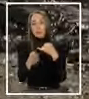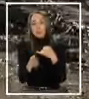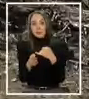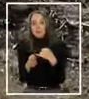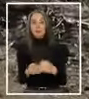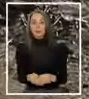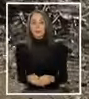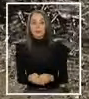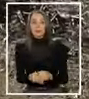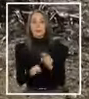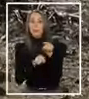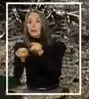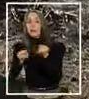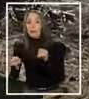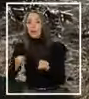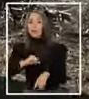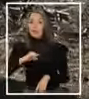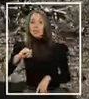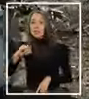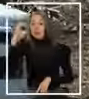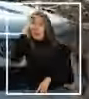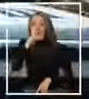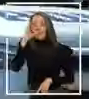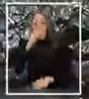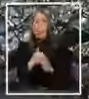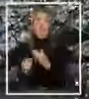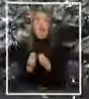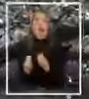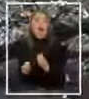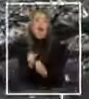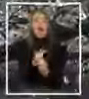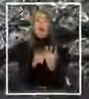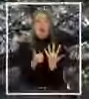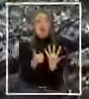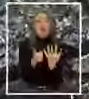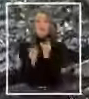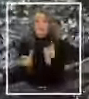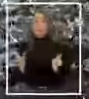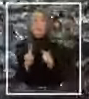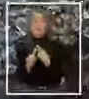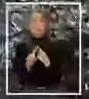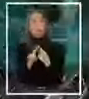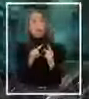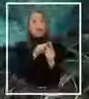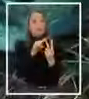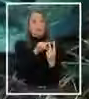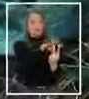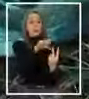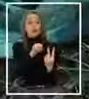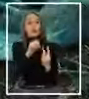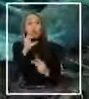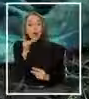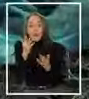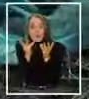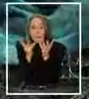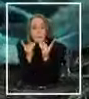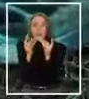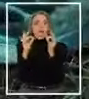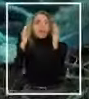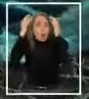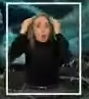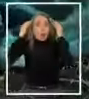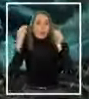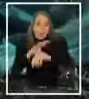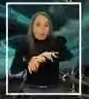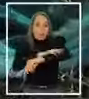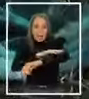Eso mientras, las diligencias continúan para ubicar a los otros 6 implicados y también para confirmar si los restos humanos